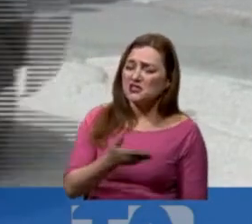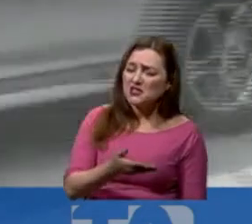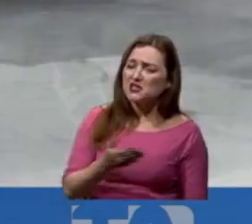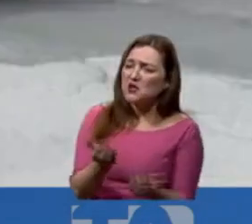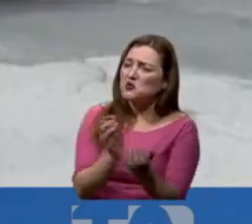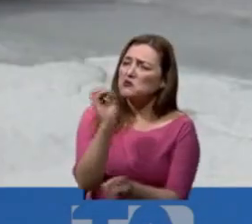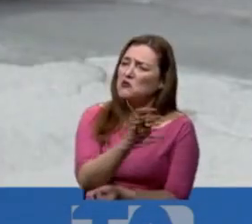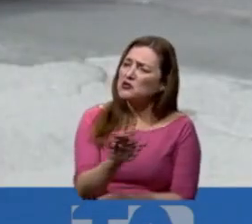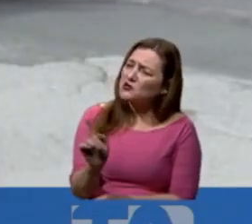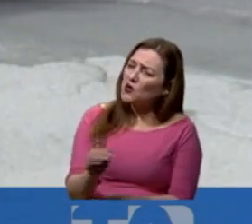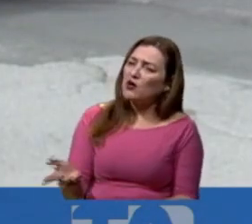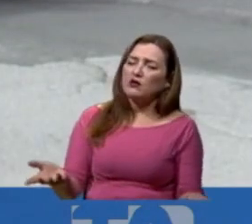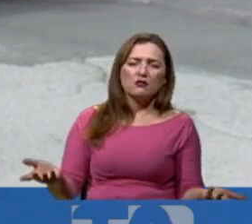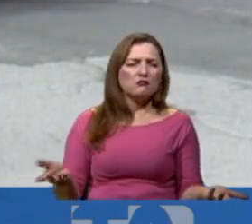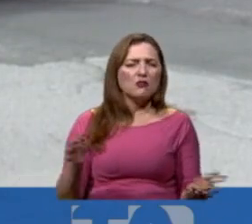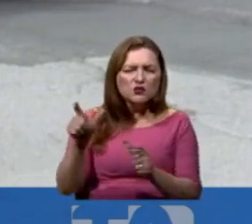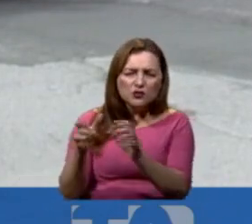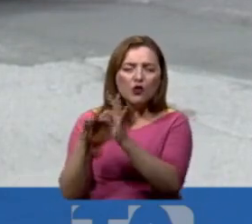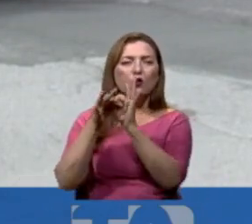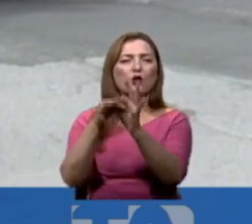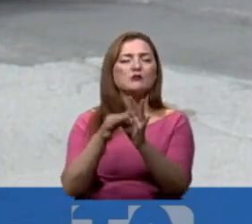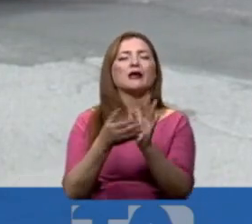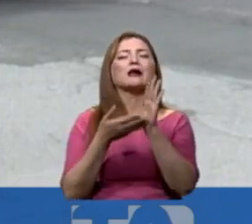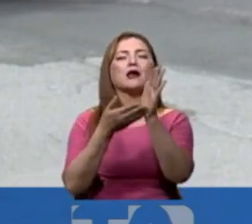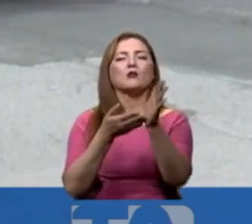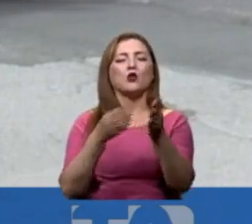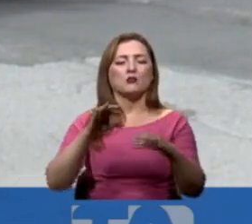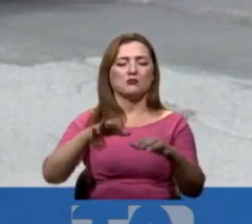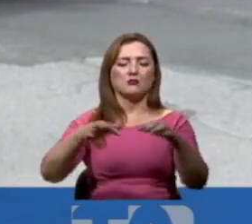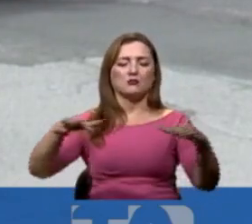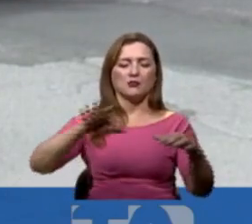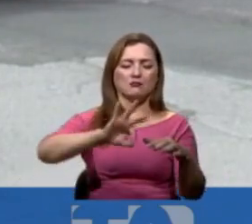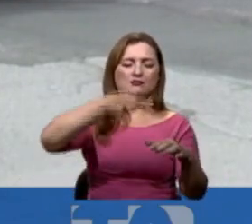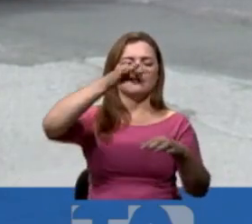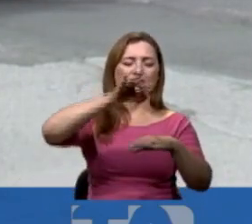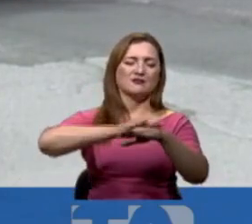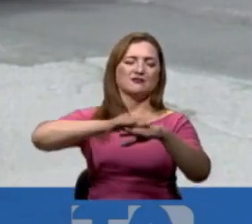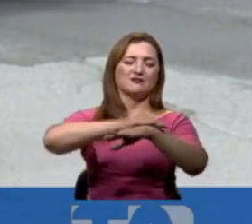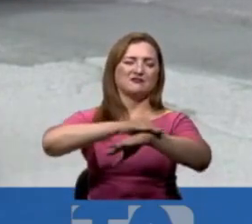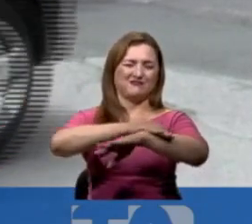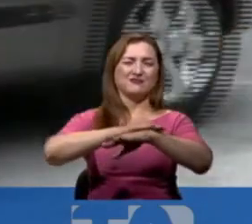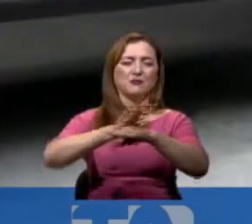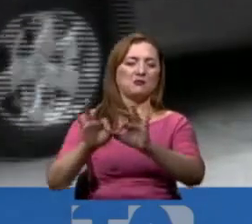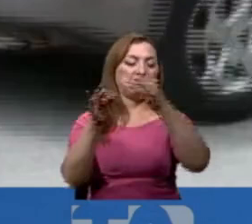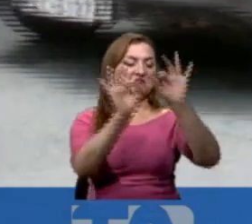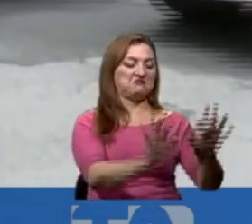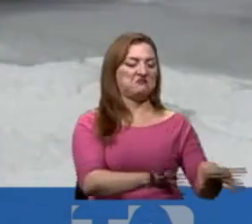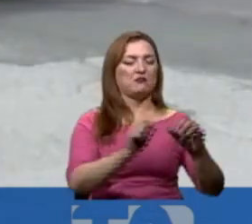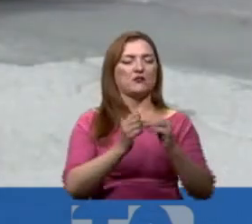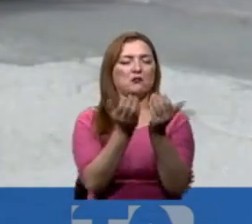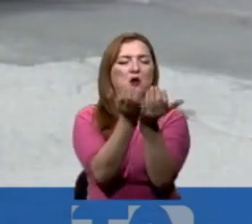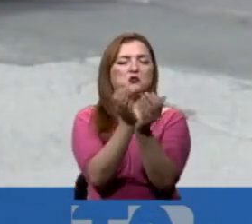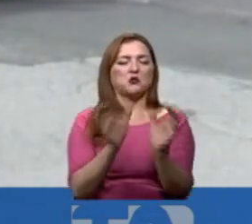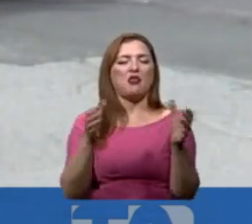nos colaboren. Hay de todo. Tenemos los pañitos húmedos que envían, y basuras, tarrinas y